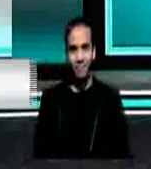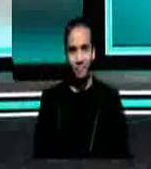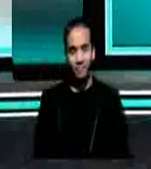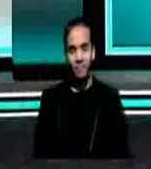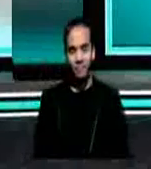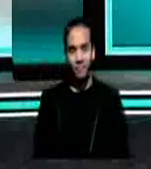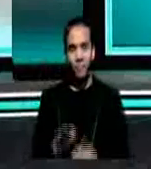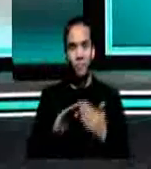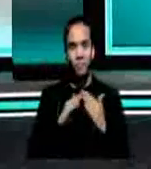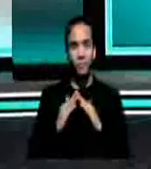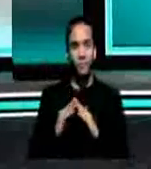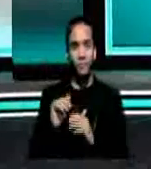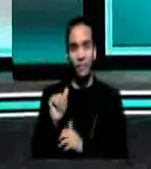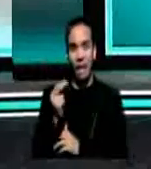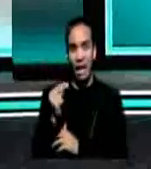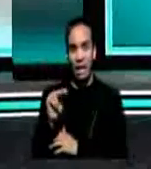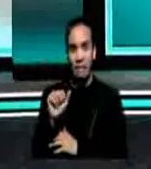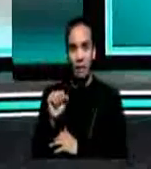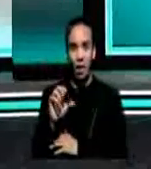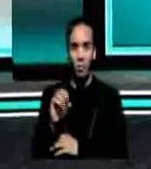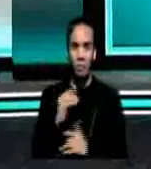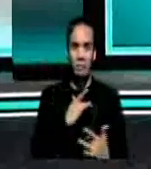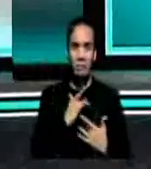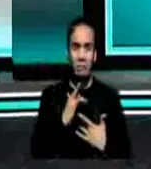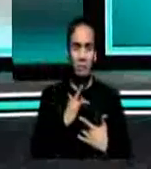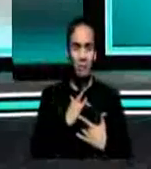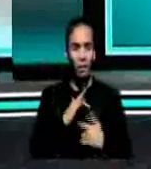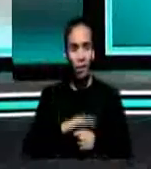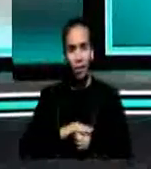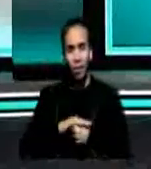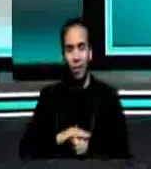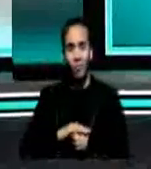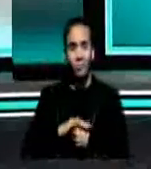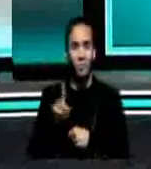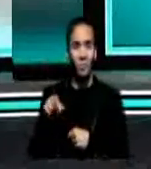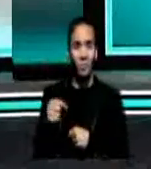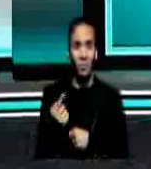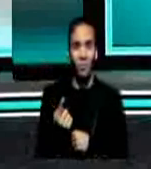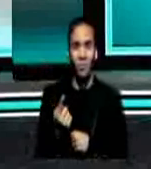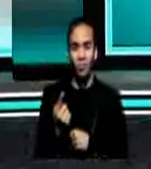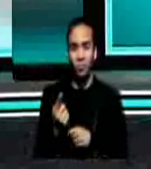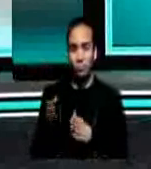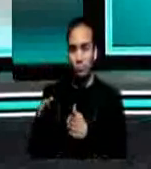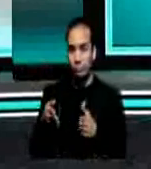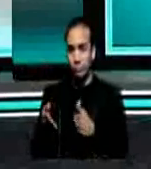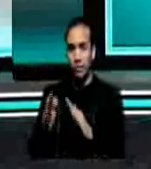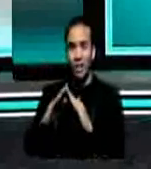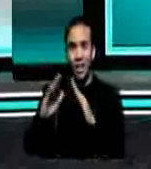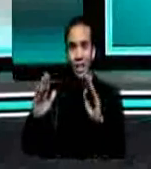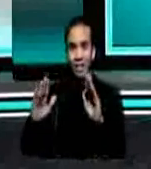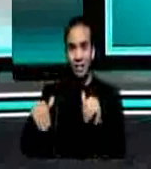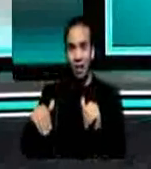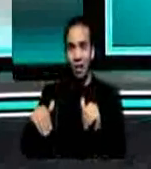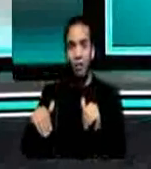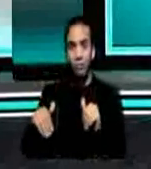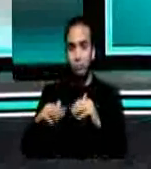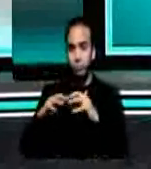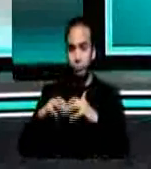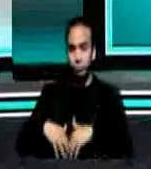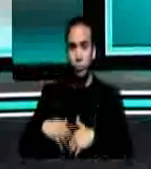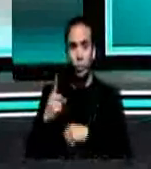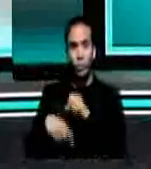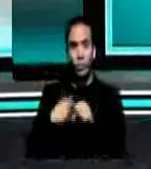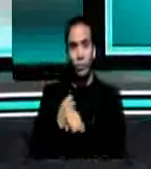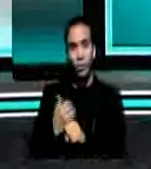una comunidad en añasco ha perdido su tranquilidad Desde que la única vía de acceso a su residencia colapsara hace casi un año